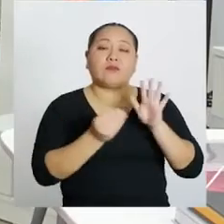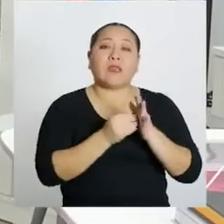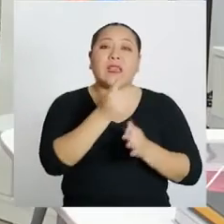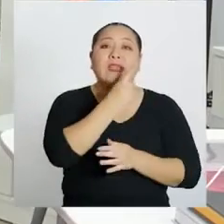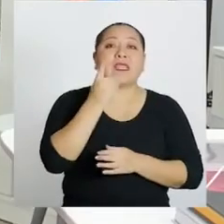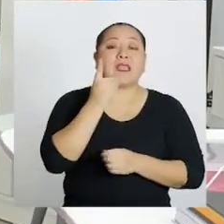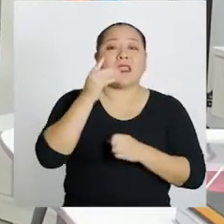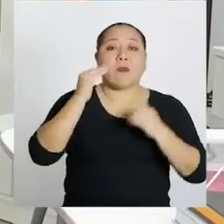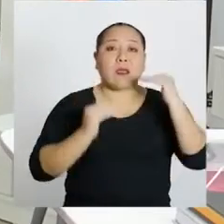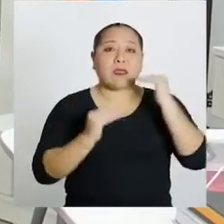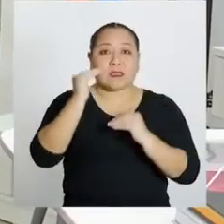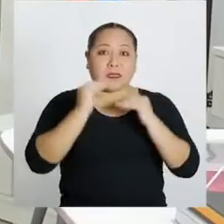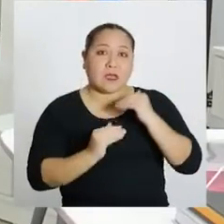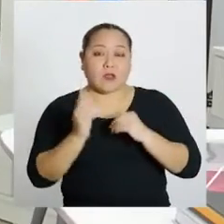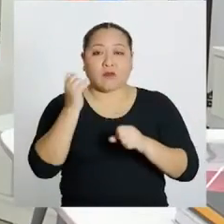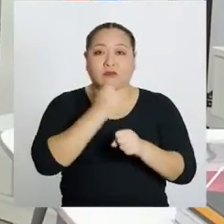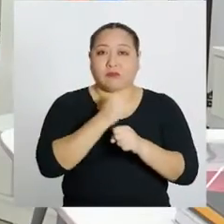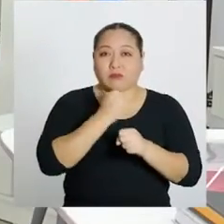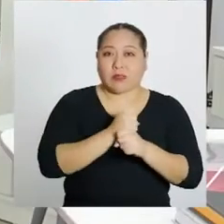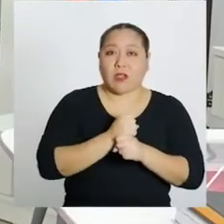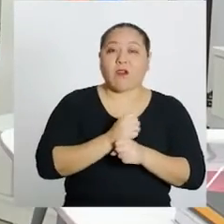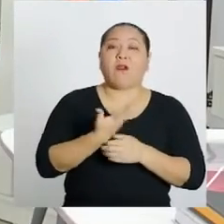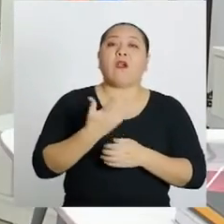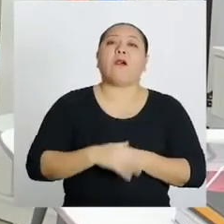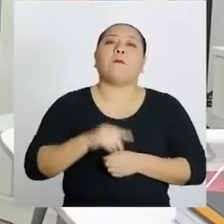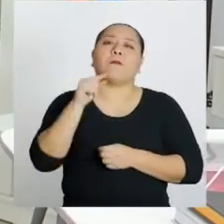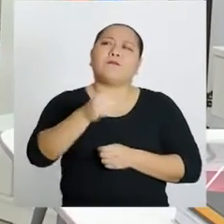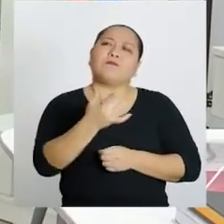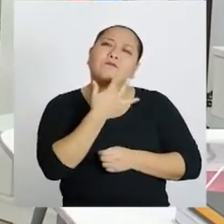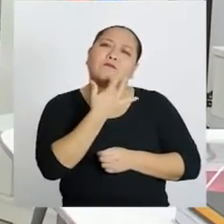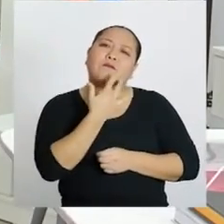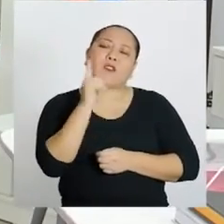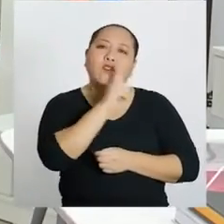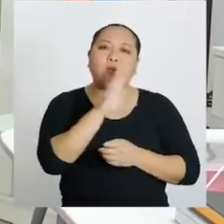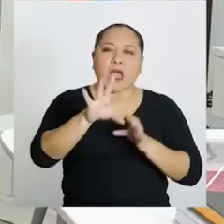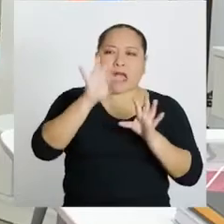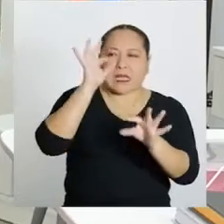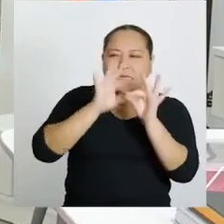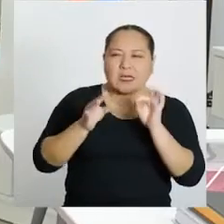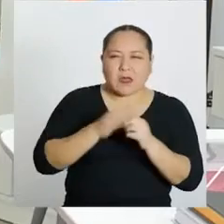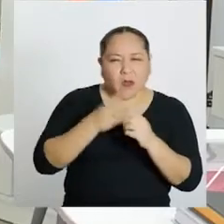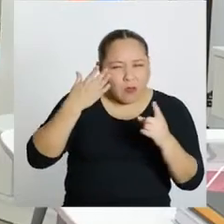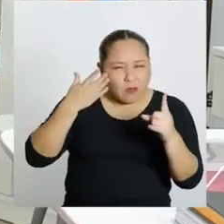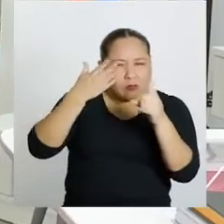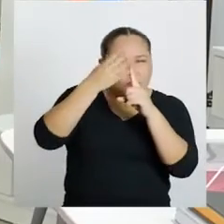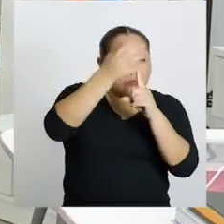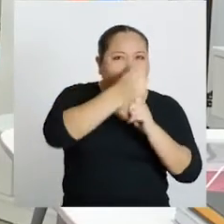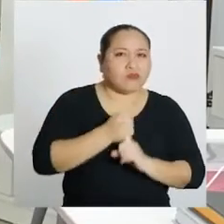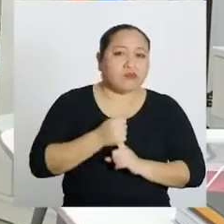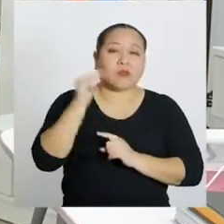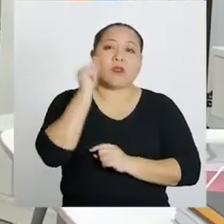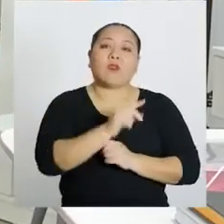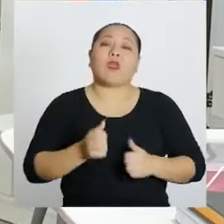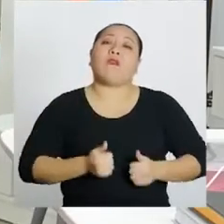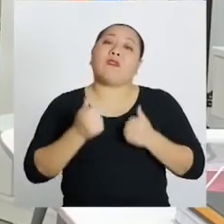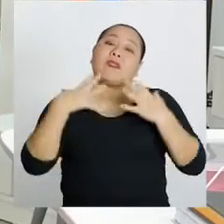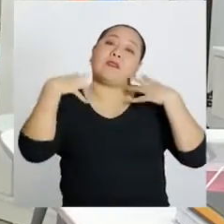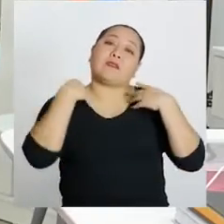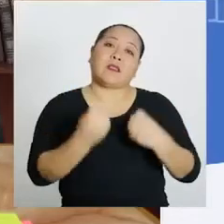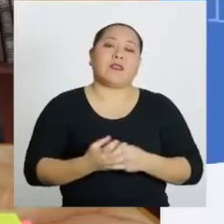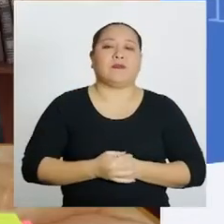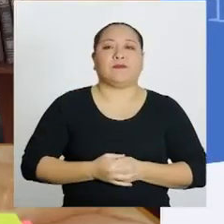dieta balanceada con una actividad física de nuestra preferencia, no alcanzaremos a tener los beneficios de una vida